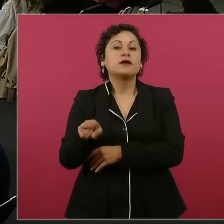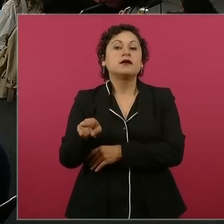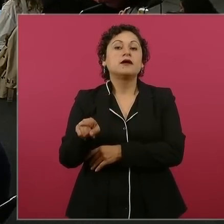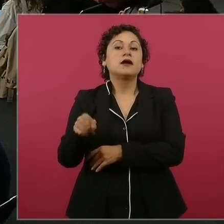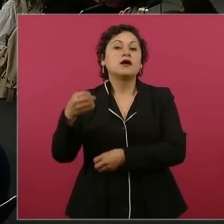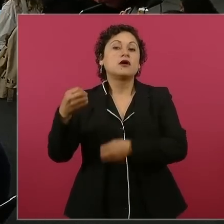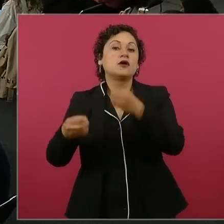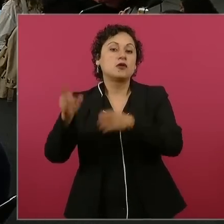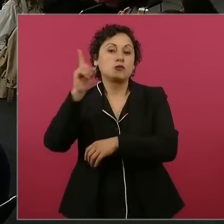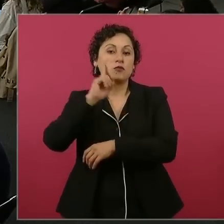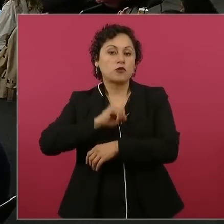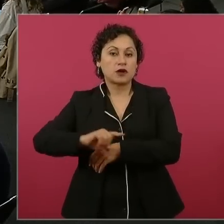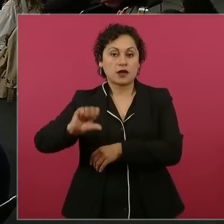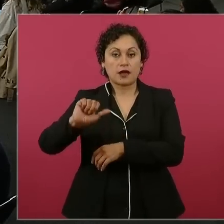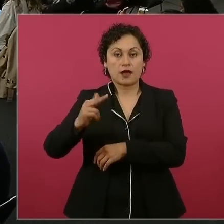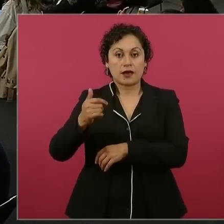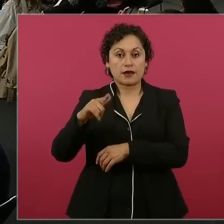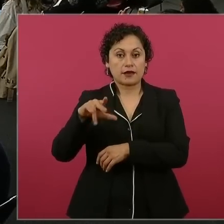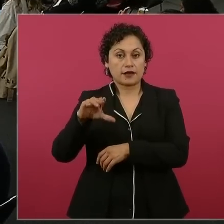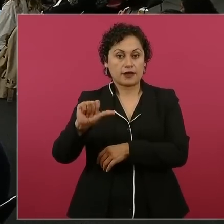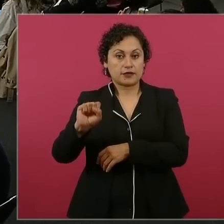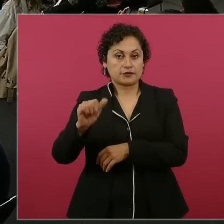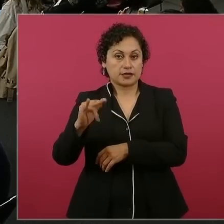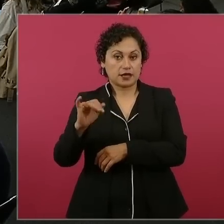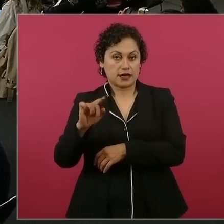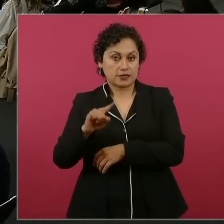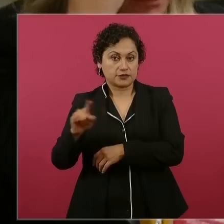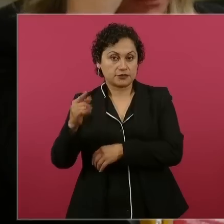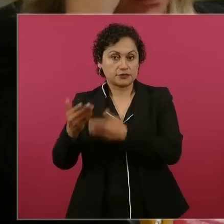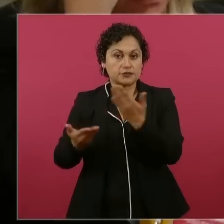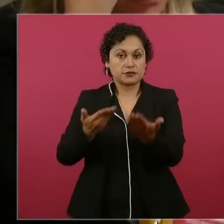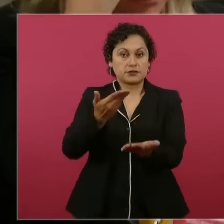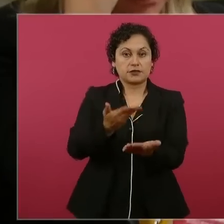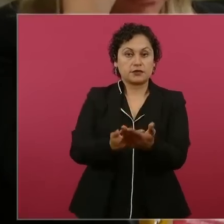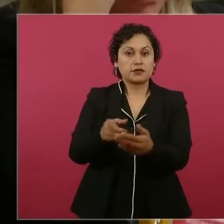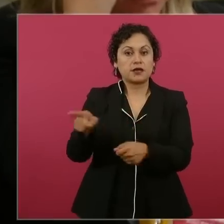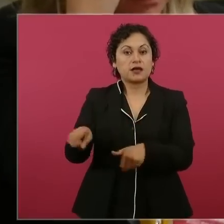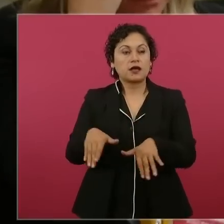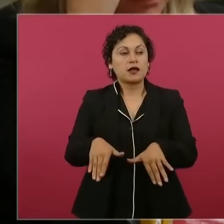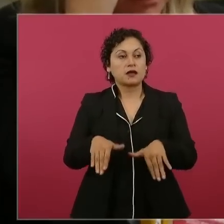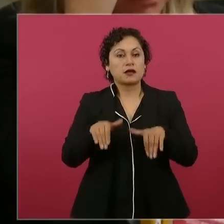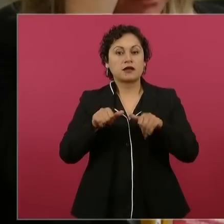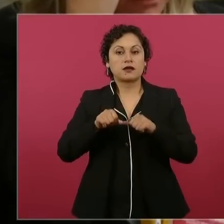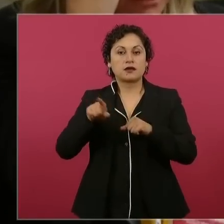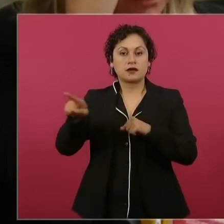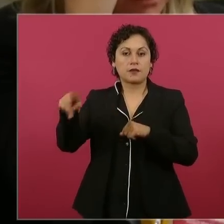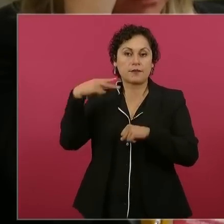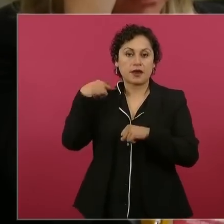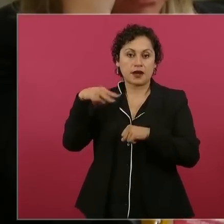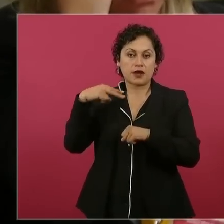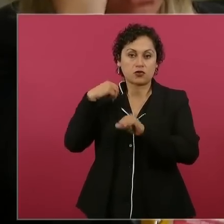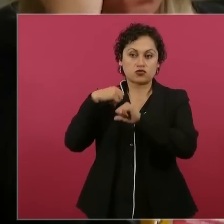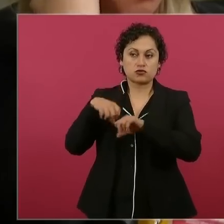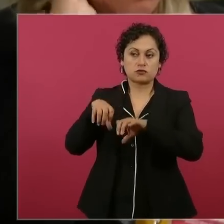jueza Angélica Sánchez Hernández, quien buscaba evitar su detención por las autoridades en Veracruz.